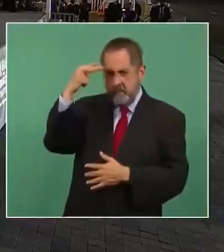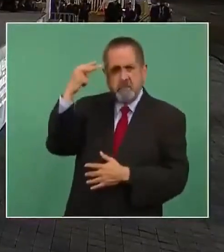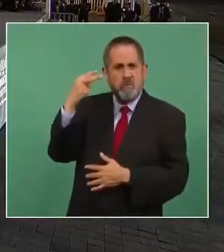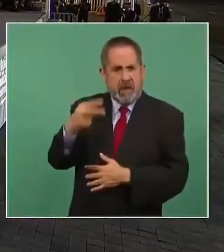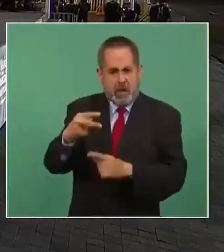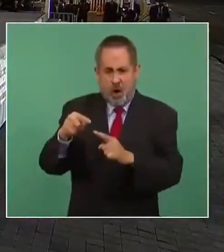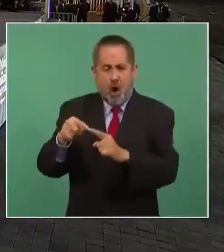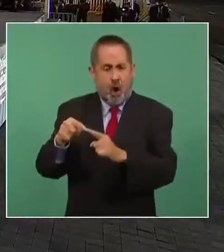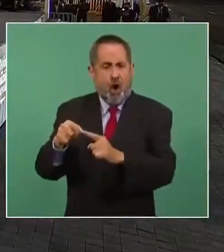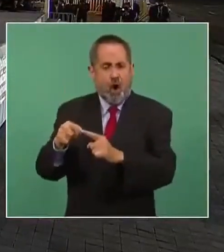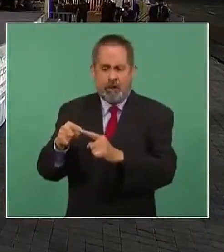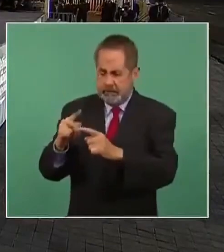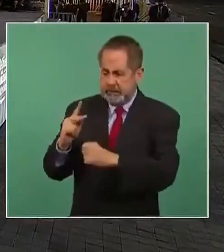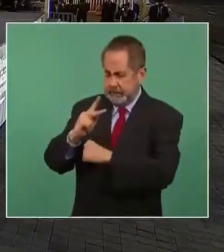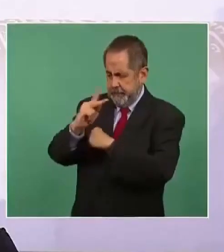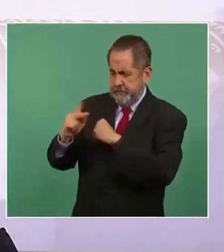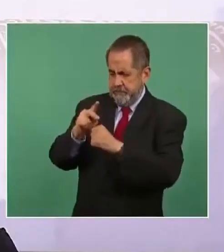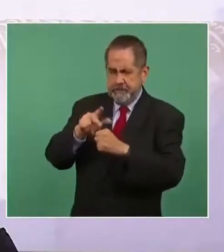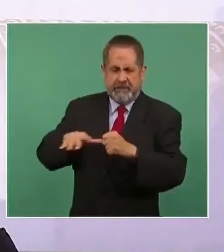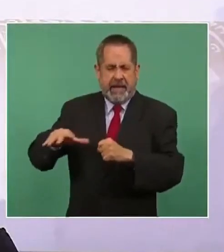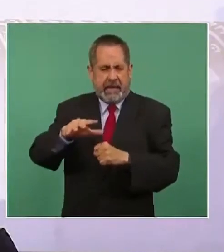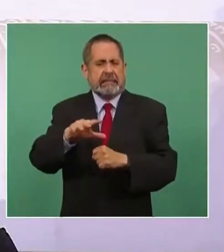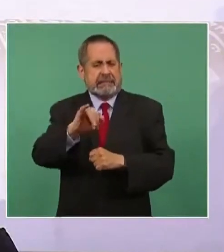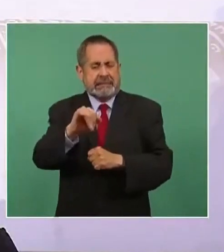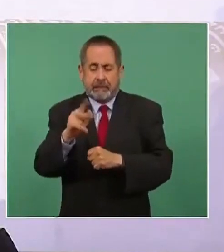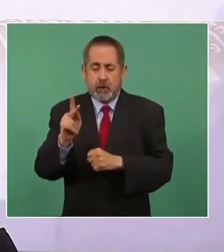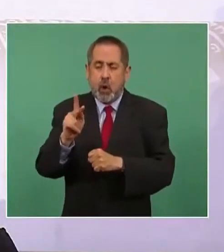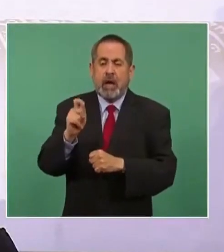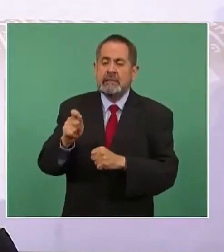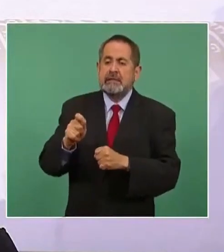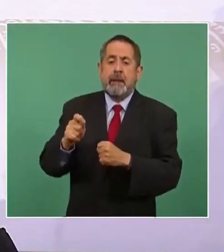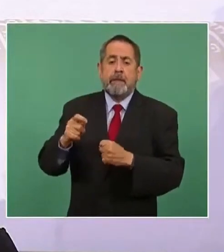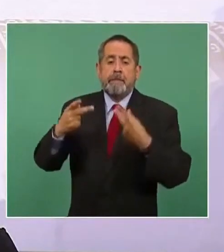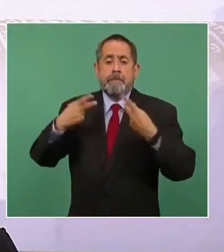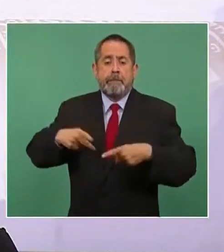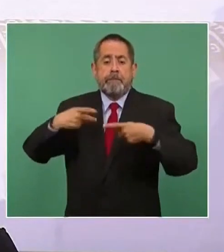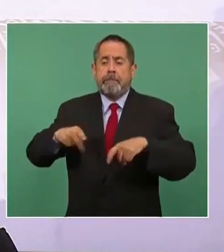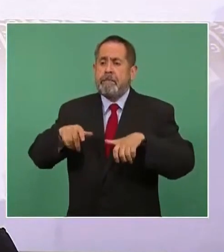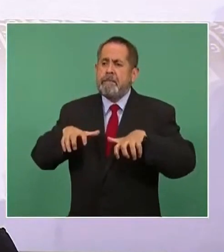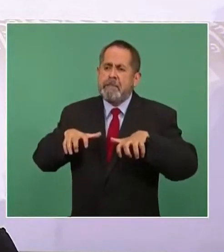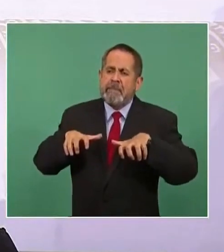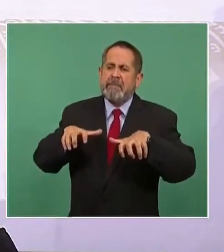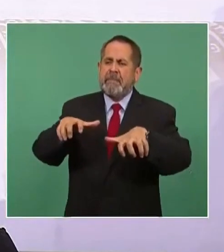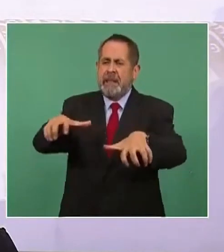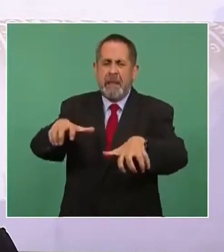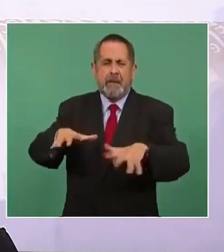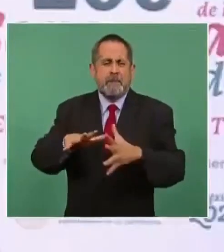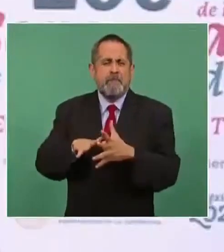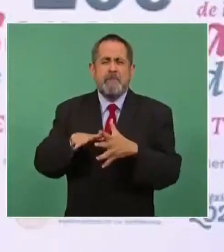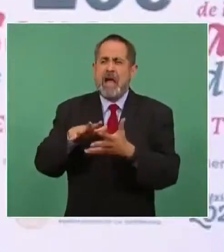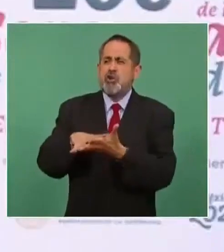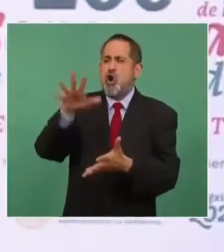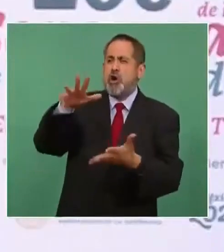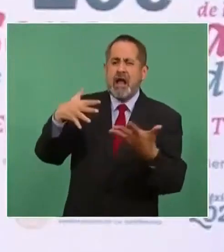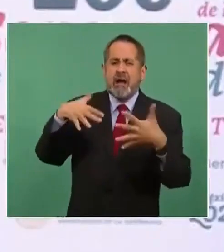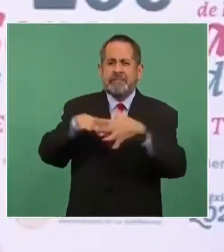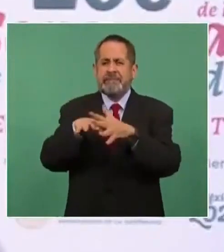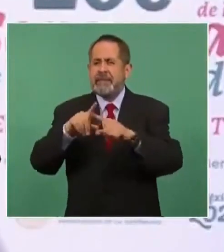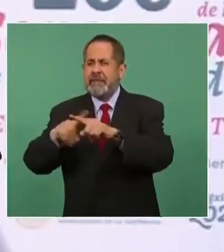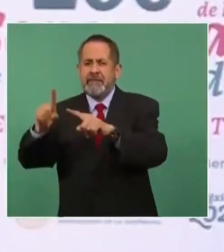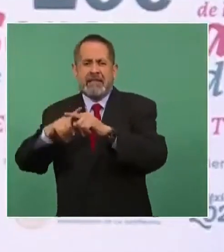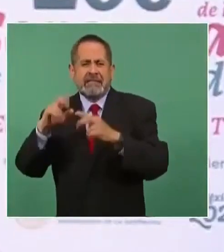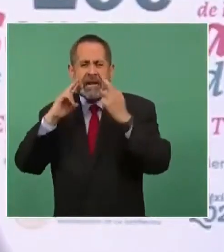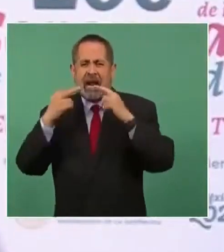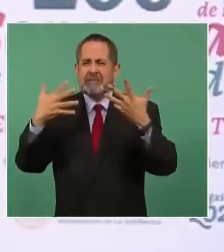única aceptable en México. Ya no es así. Sí hemos atravesado situaciones